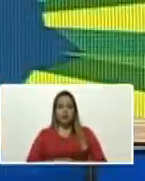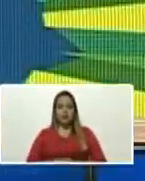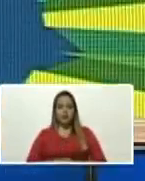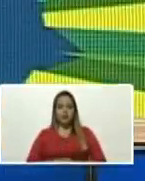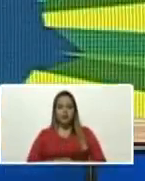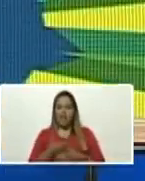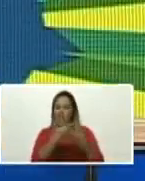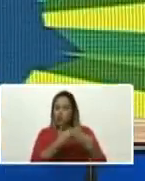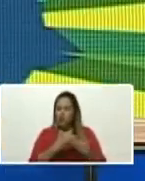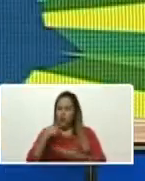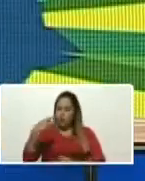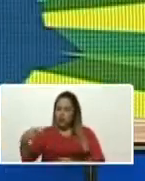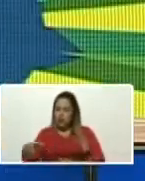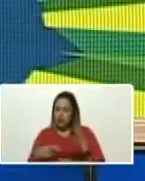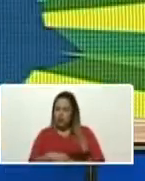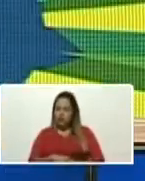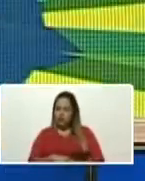estudios políticos, Adán.